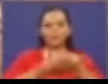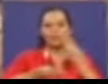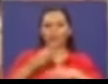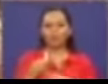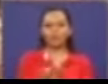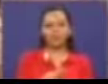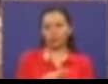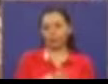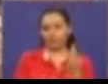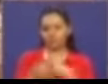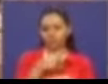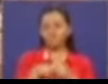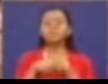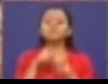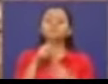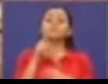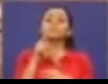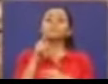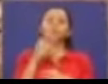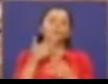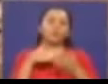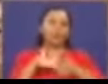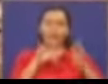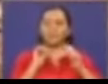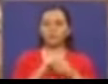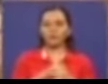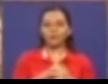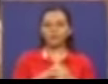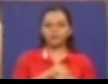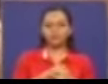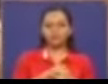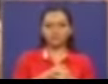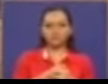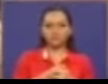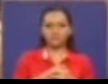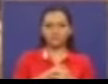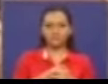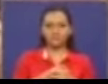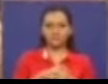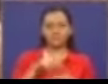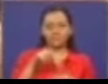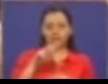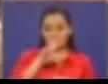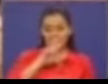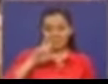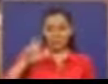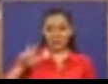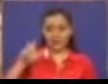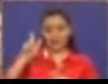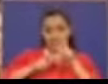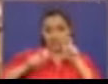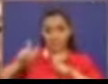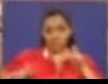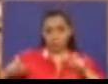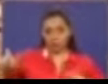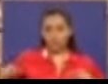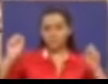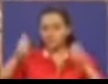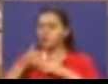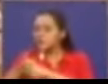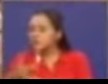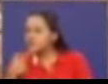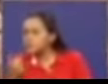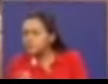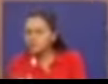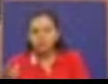es posible que 300 funcionarios puedan asistir a toda la ciudadanía. Es mejor que las madres